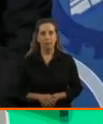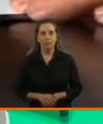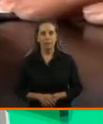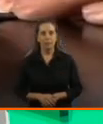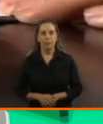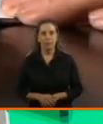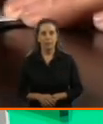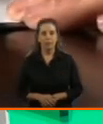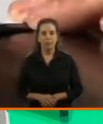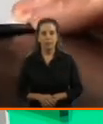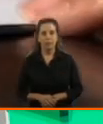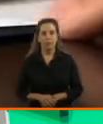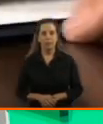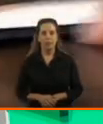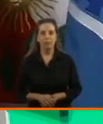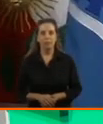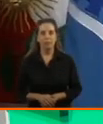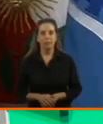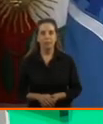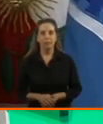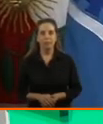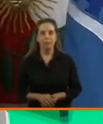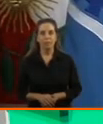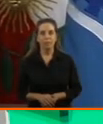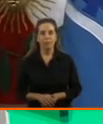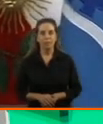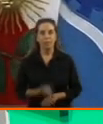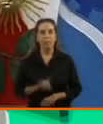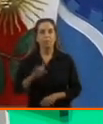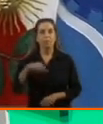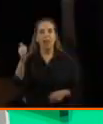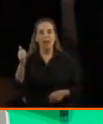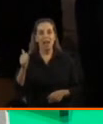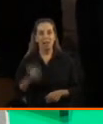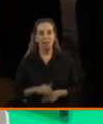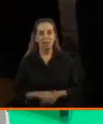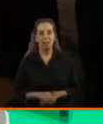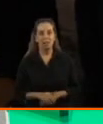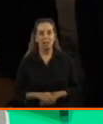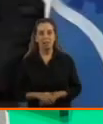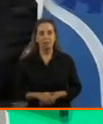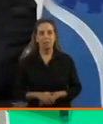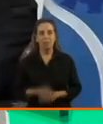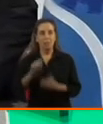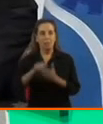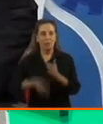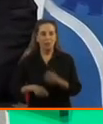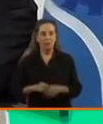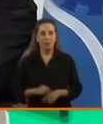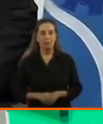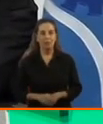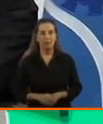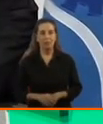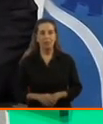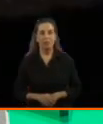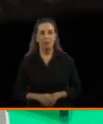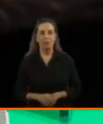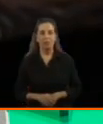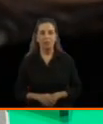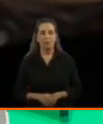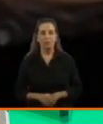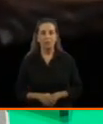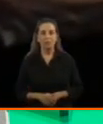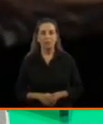partido. Digamos, para el público no argentino, que es el partido creado por Mauricio Macri, que fuera presidente de Argentina entre 2015 y